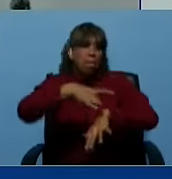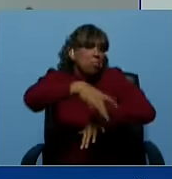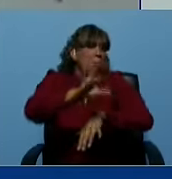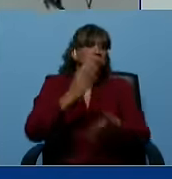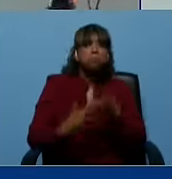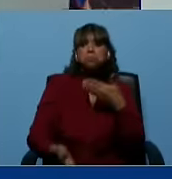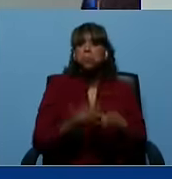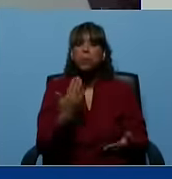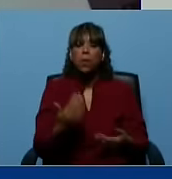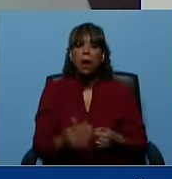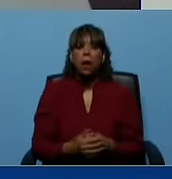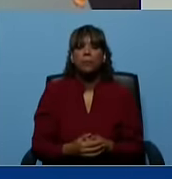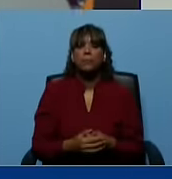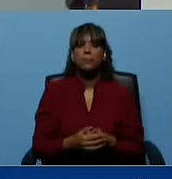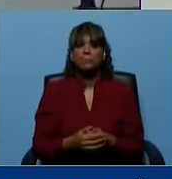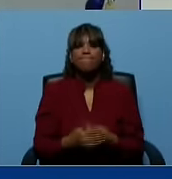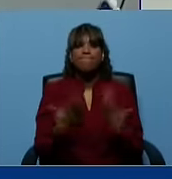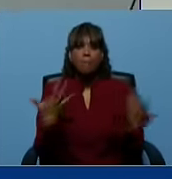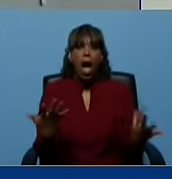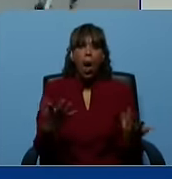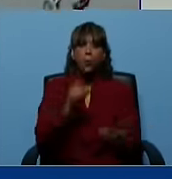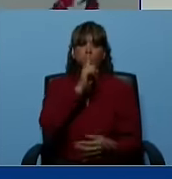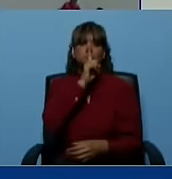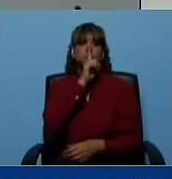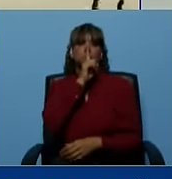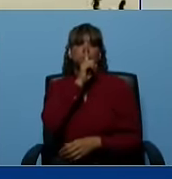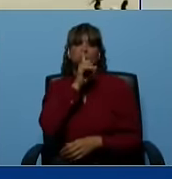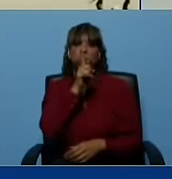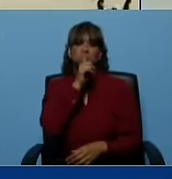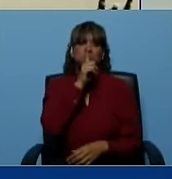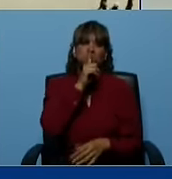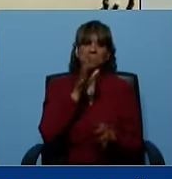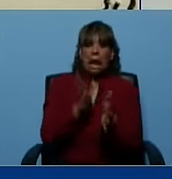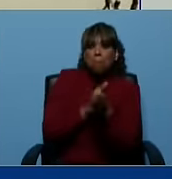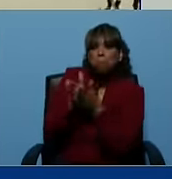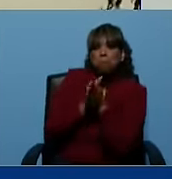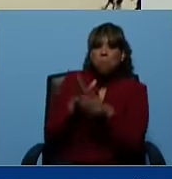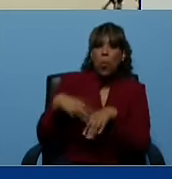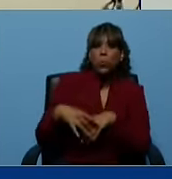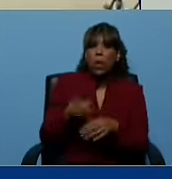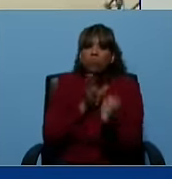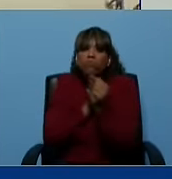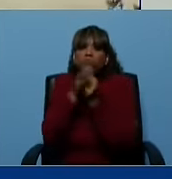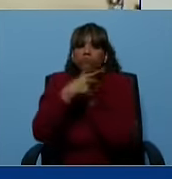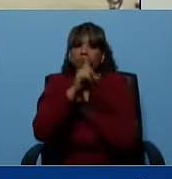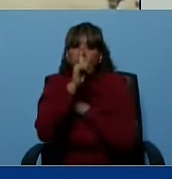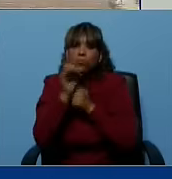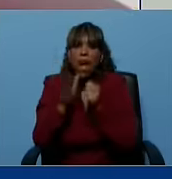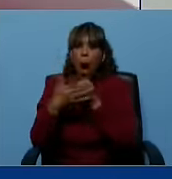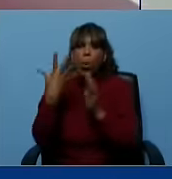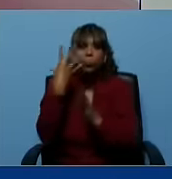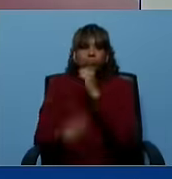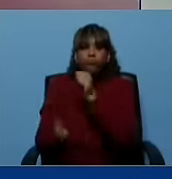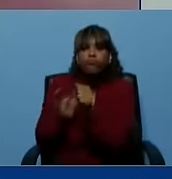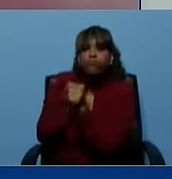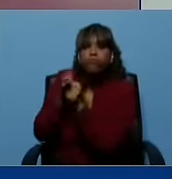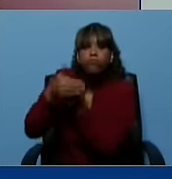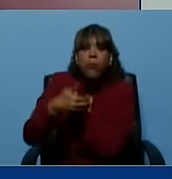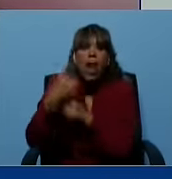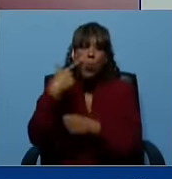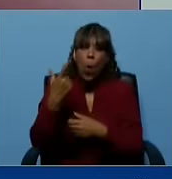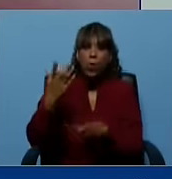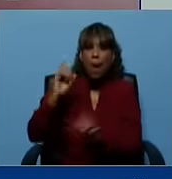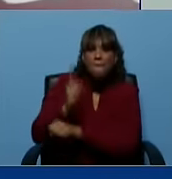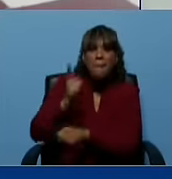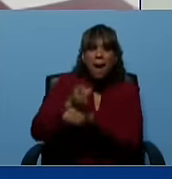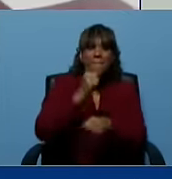abandonaron. Y ellos se lavan las manos y se esconden, porque ahora están escondidos. Después de que